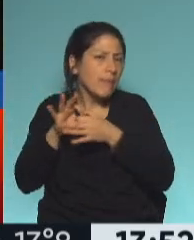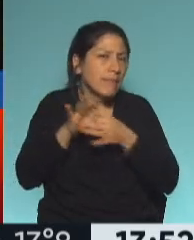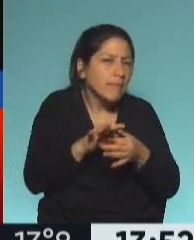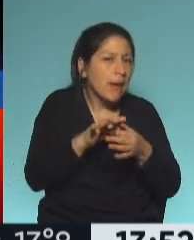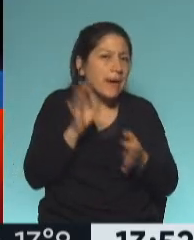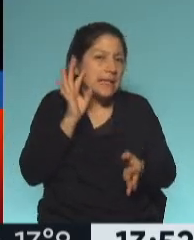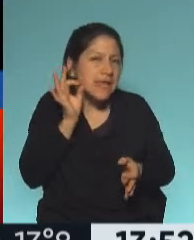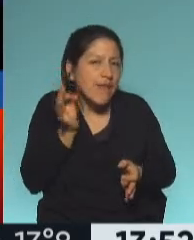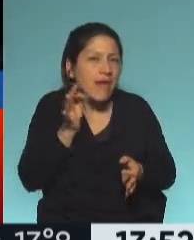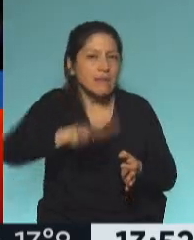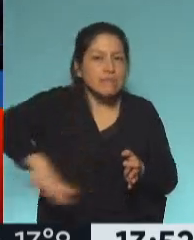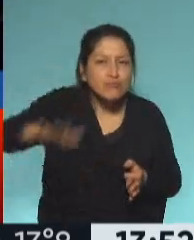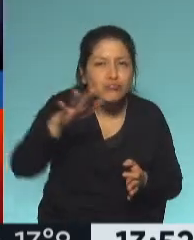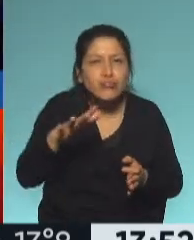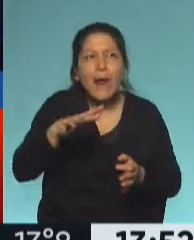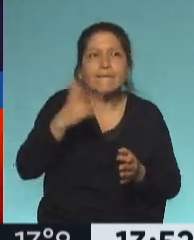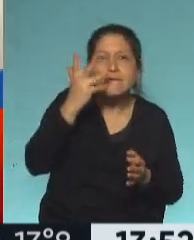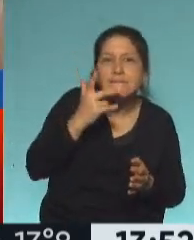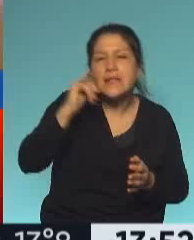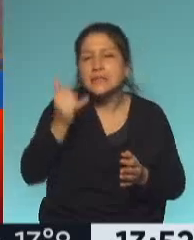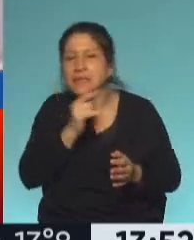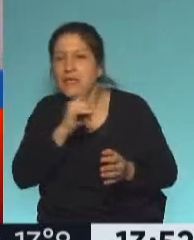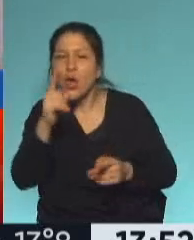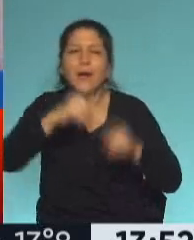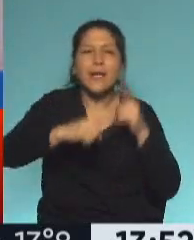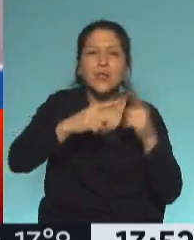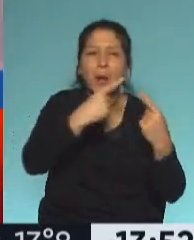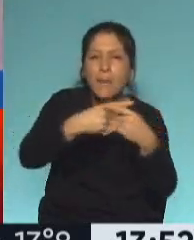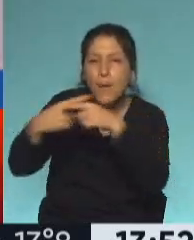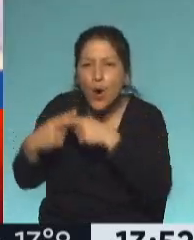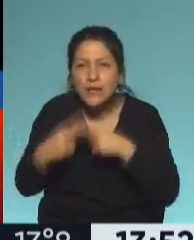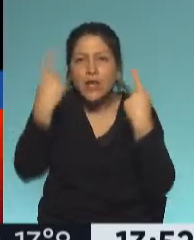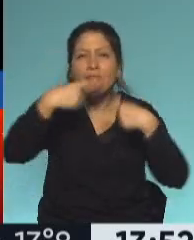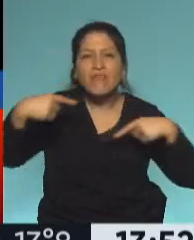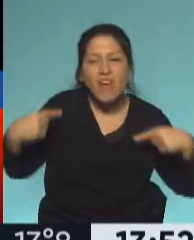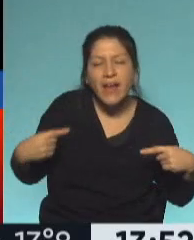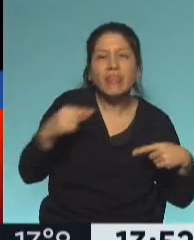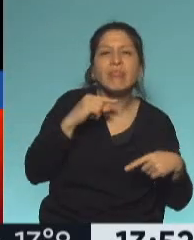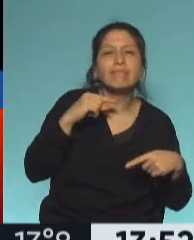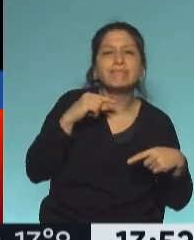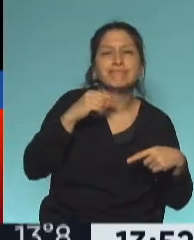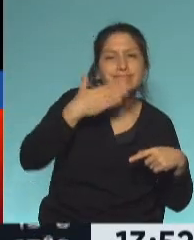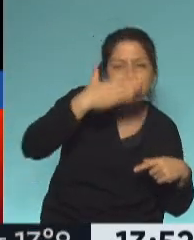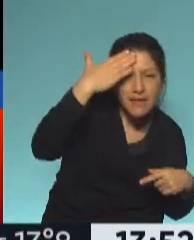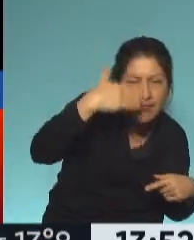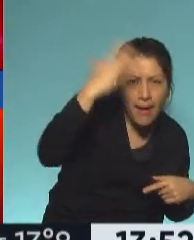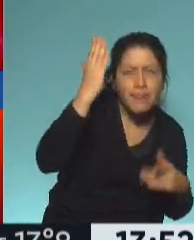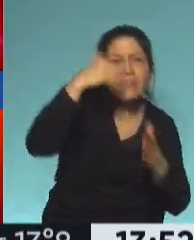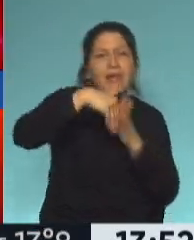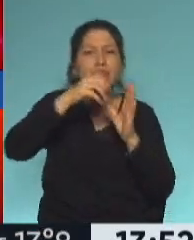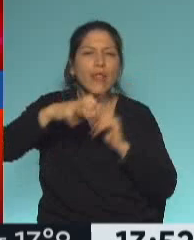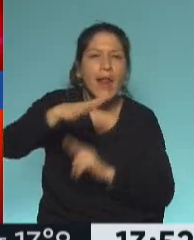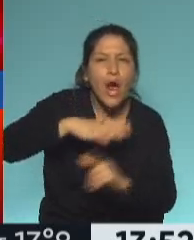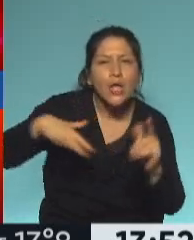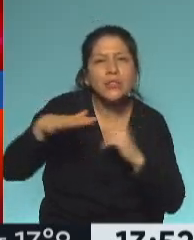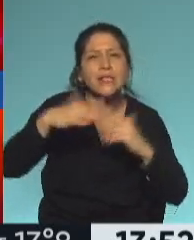el descontento popular frente al control político que ejercen los clérigos islámicos encabezados por Khamenei en un contexto de